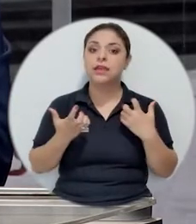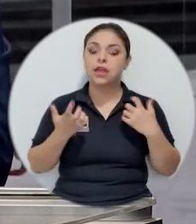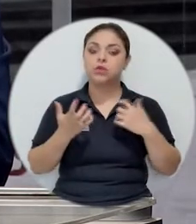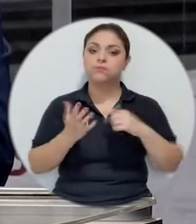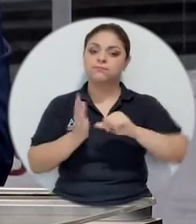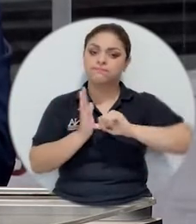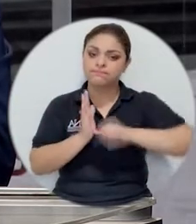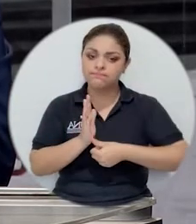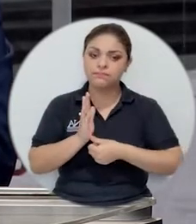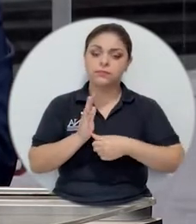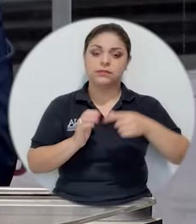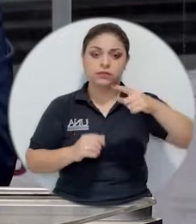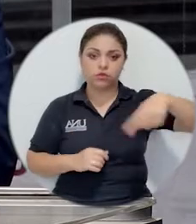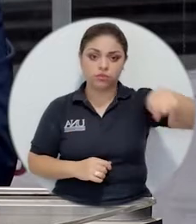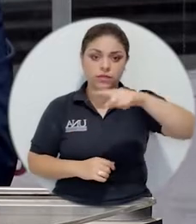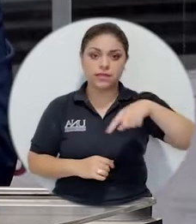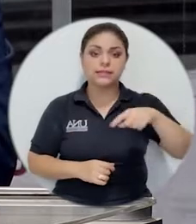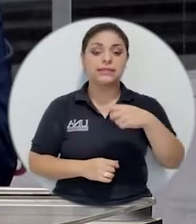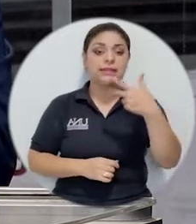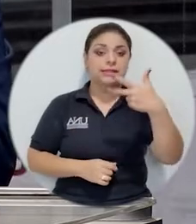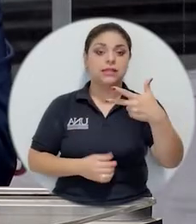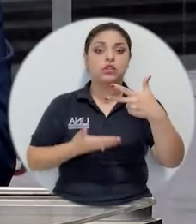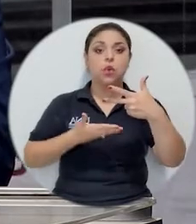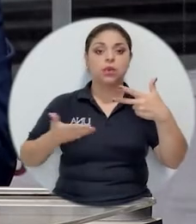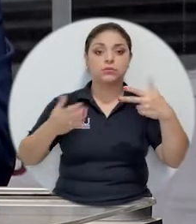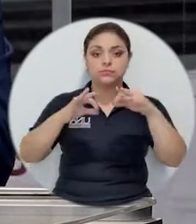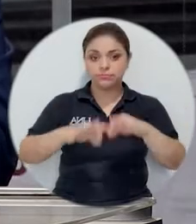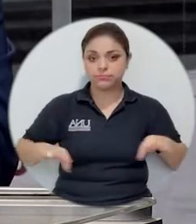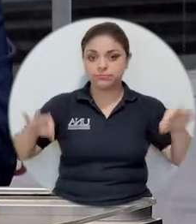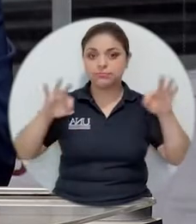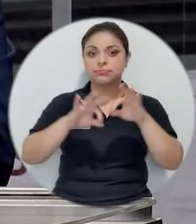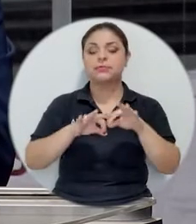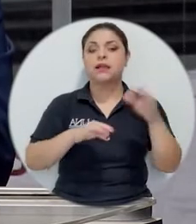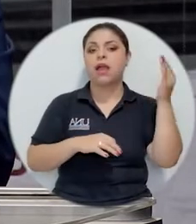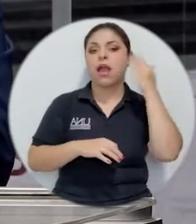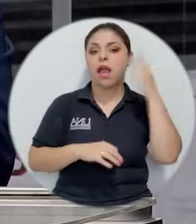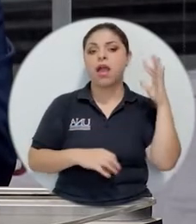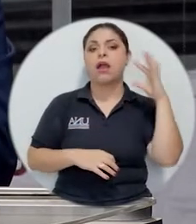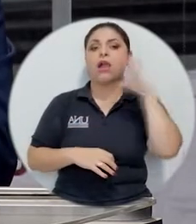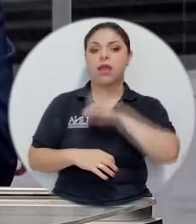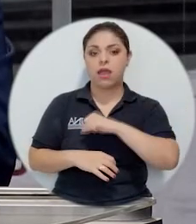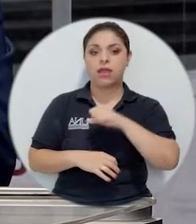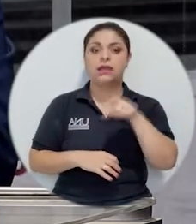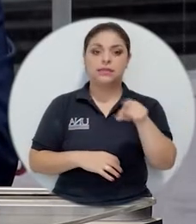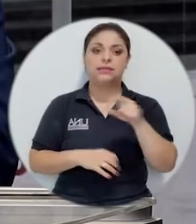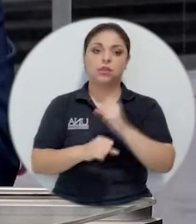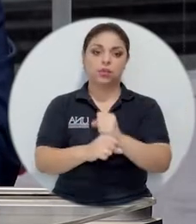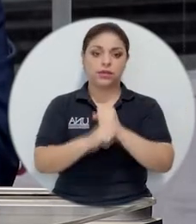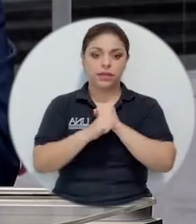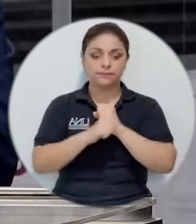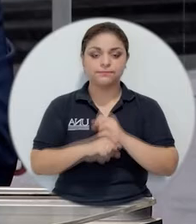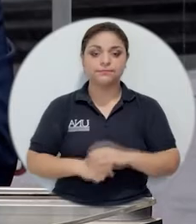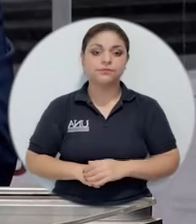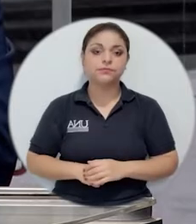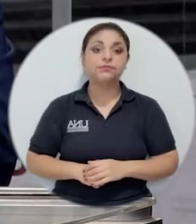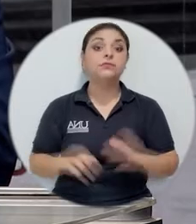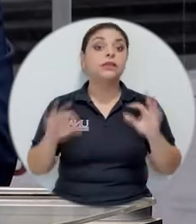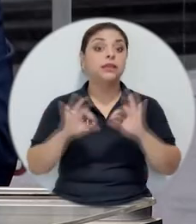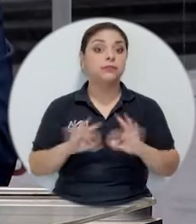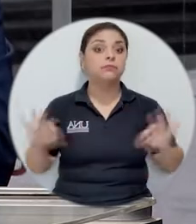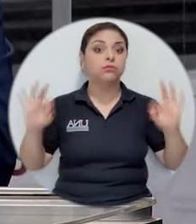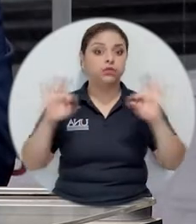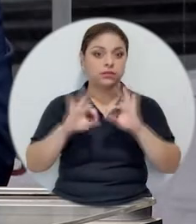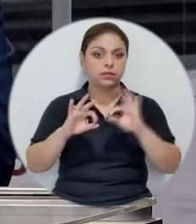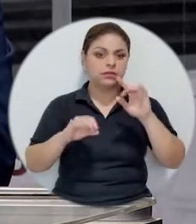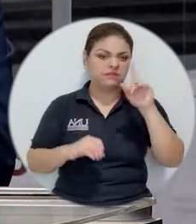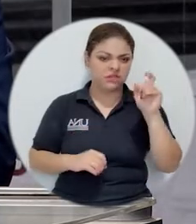nuestra audiencia al menos 3 elementos fundamentales para definir o para identificar cuando hablamos de seguridad. Muy importante